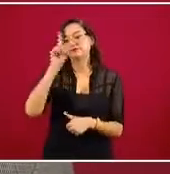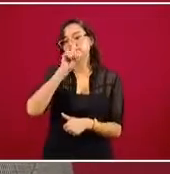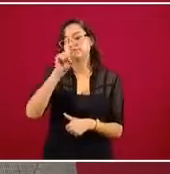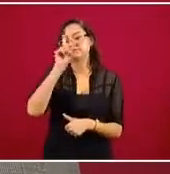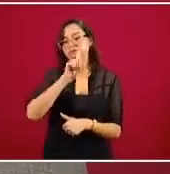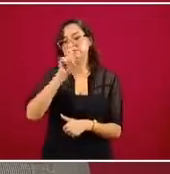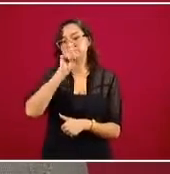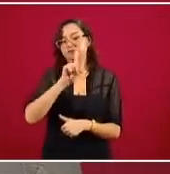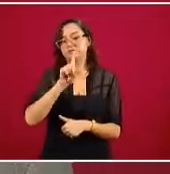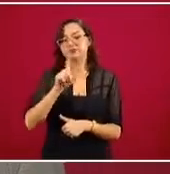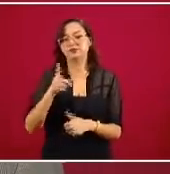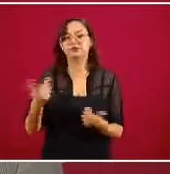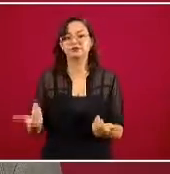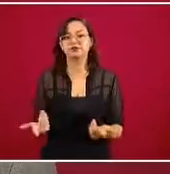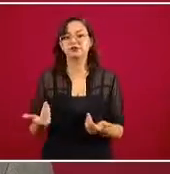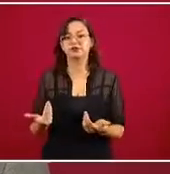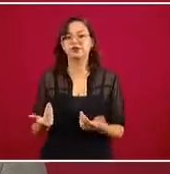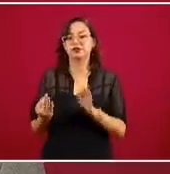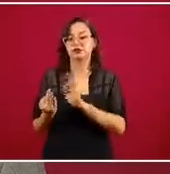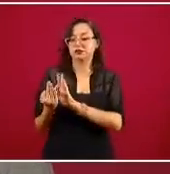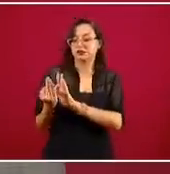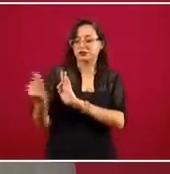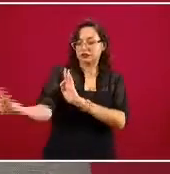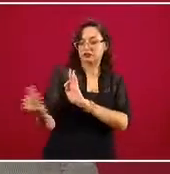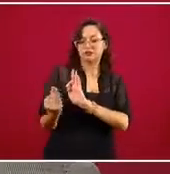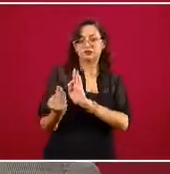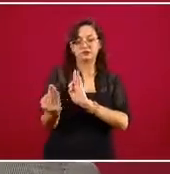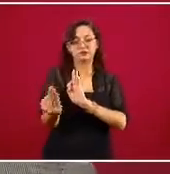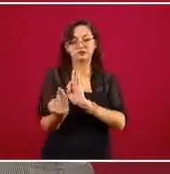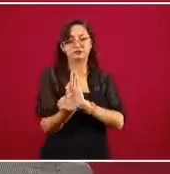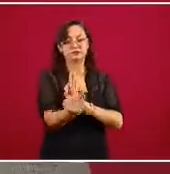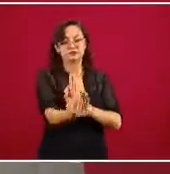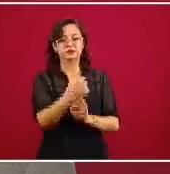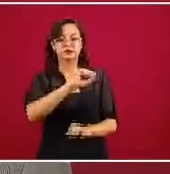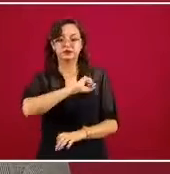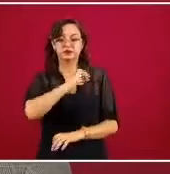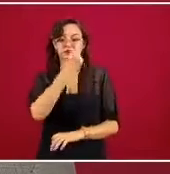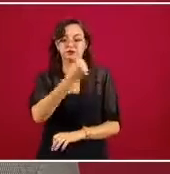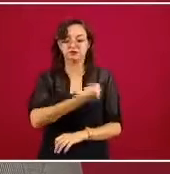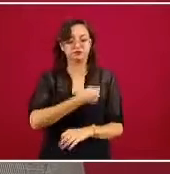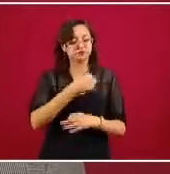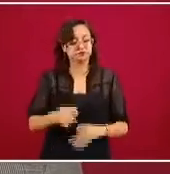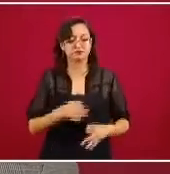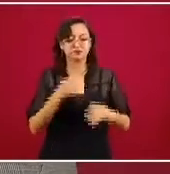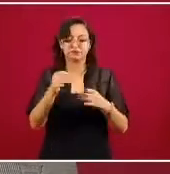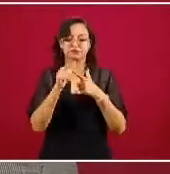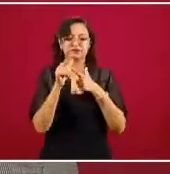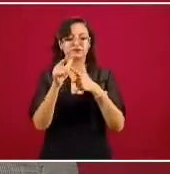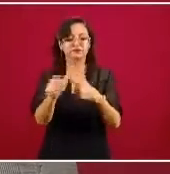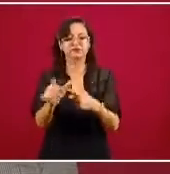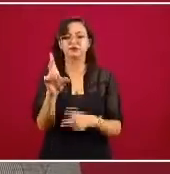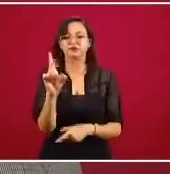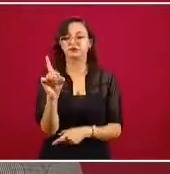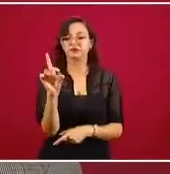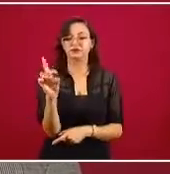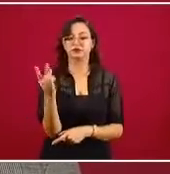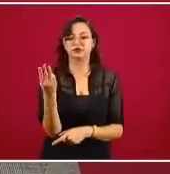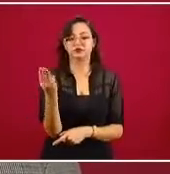es mantener la Jornada Nacional de Sana Distancia, pero extenderla hasta el 30 de